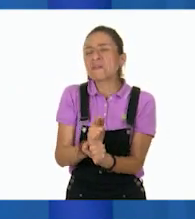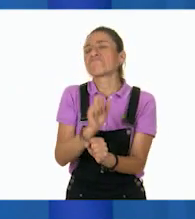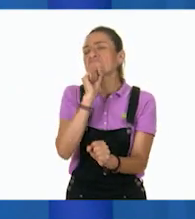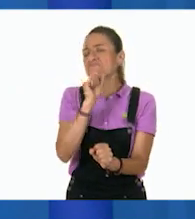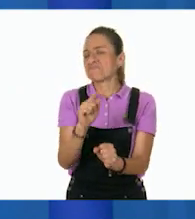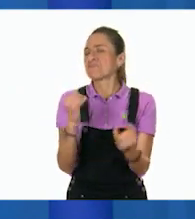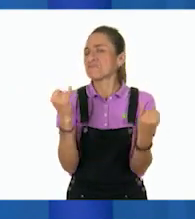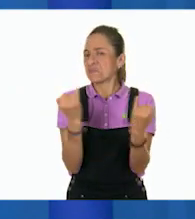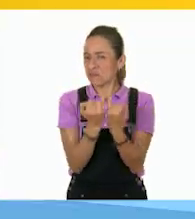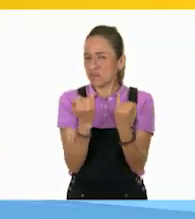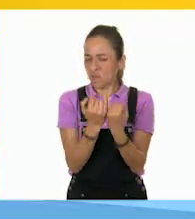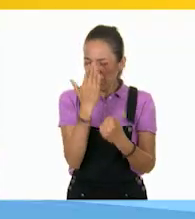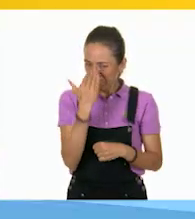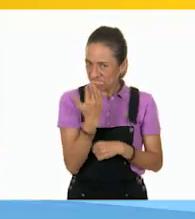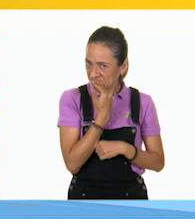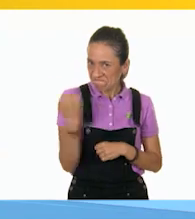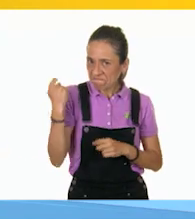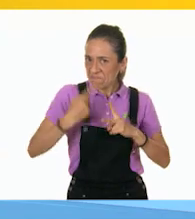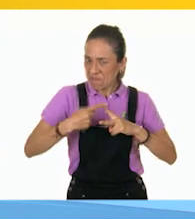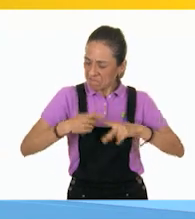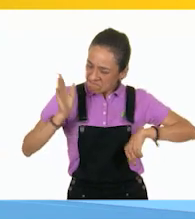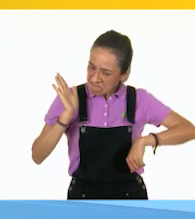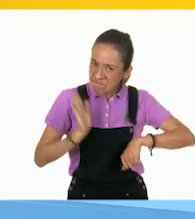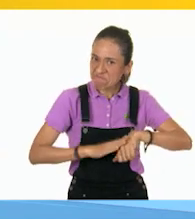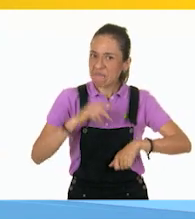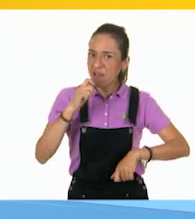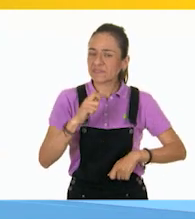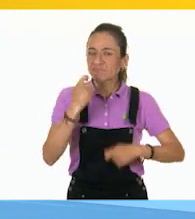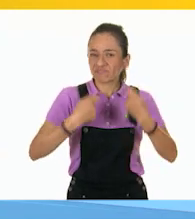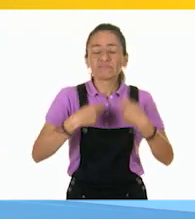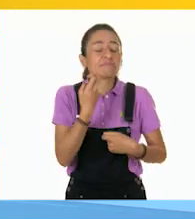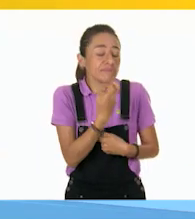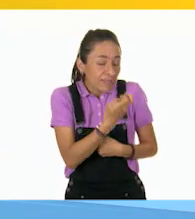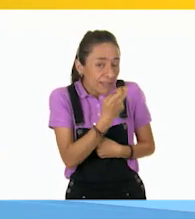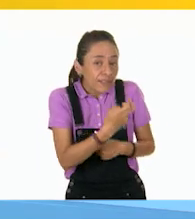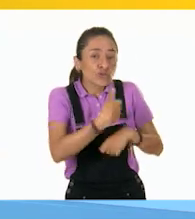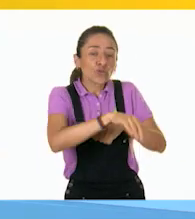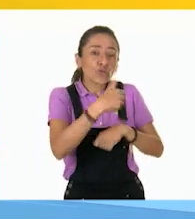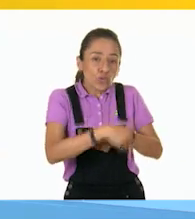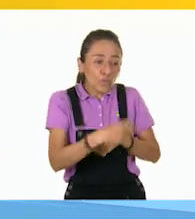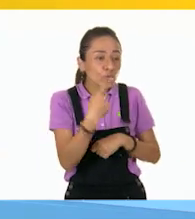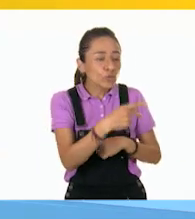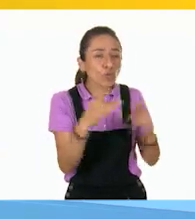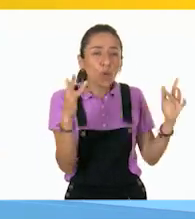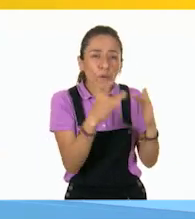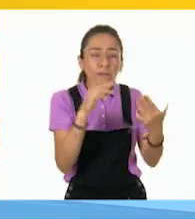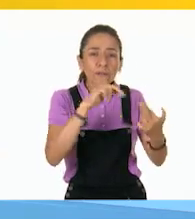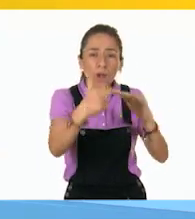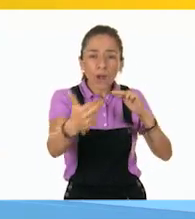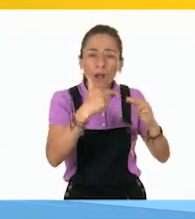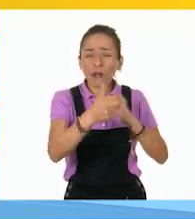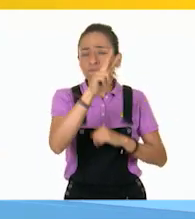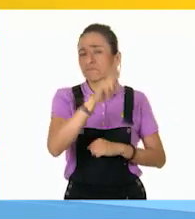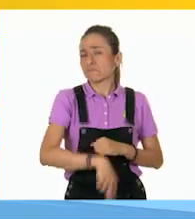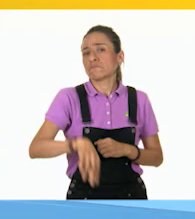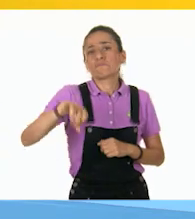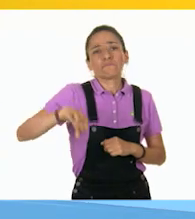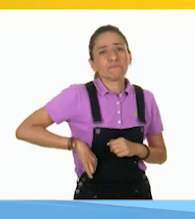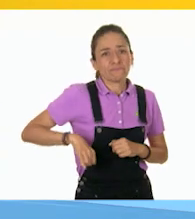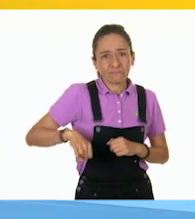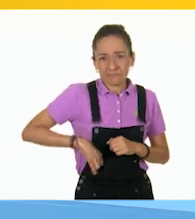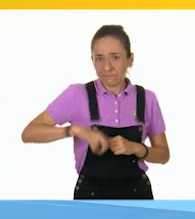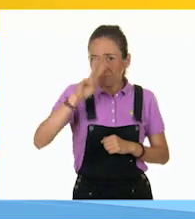habilidades matemáticas. Así es, los números y sus relaciones son muy interesantes. Pueden